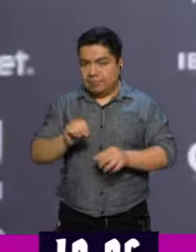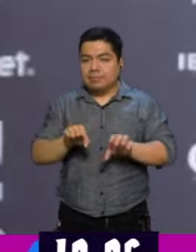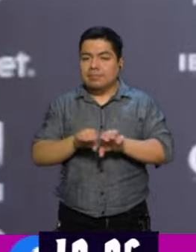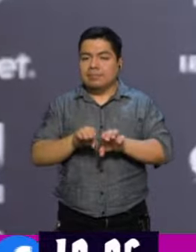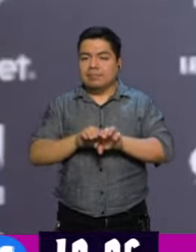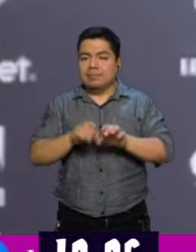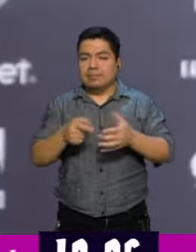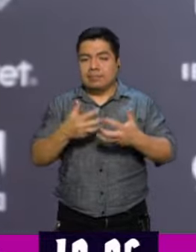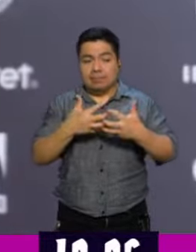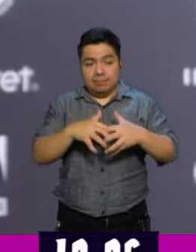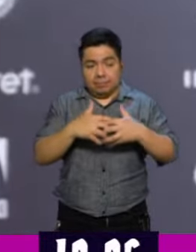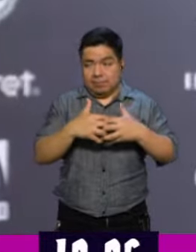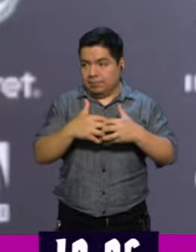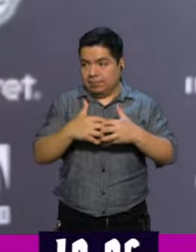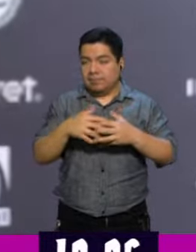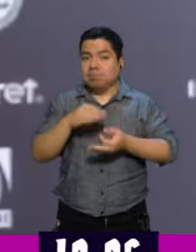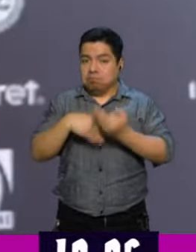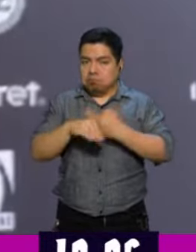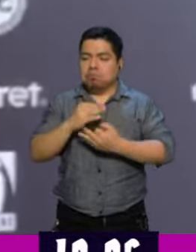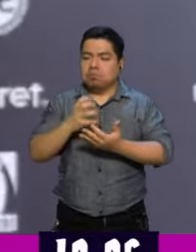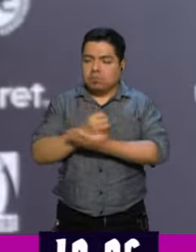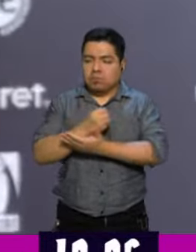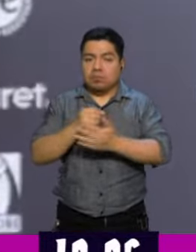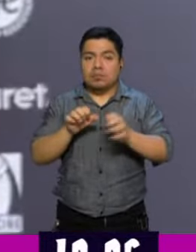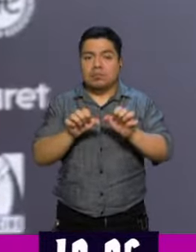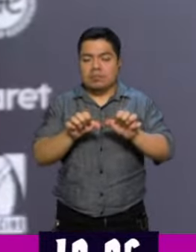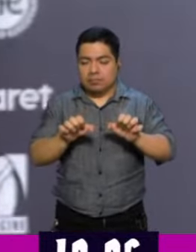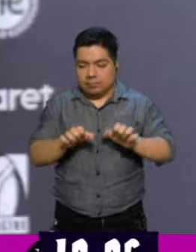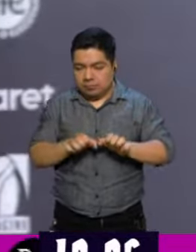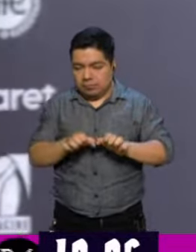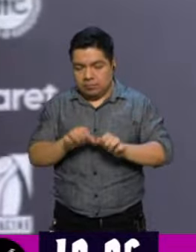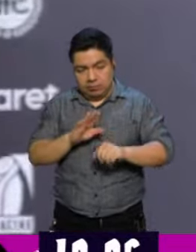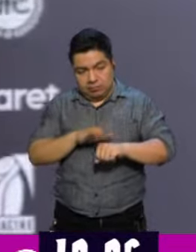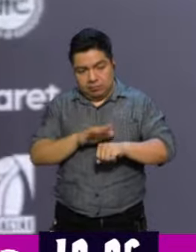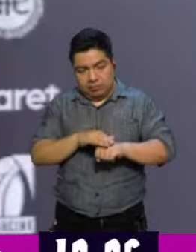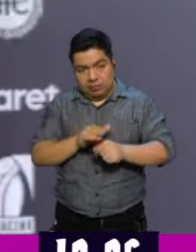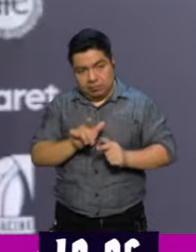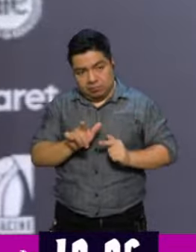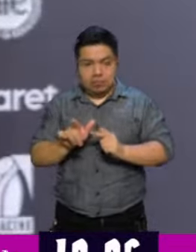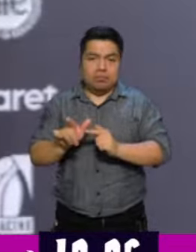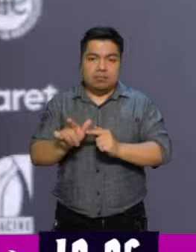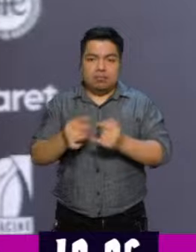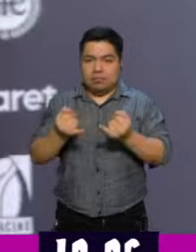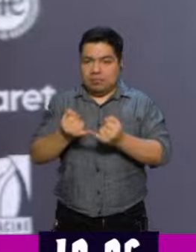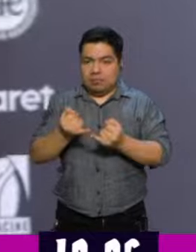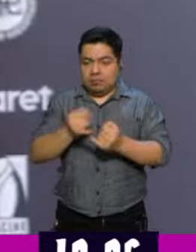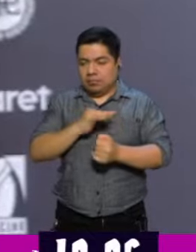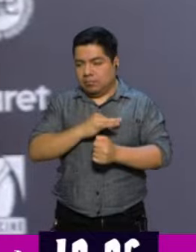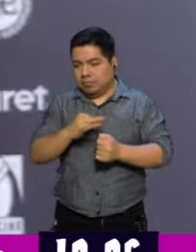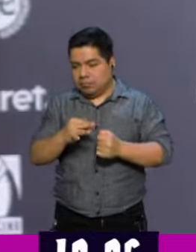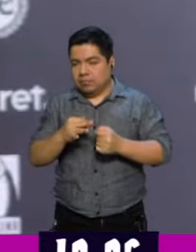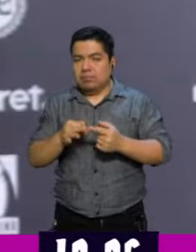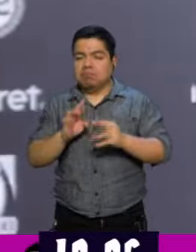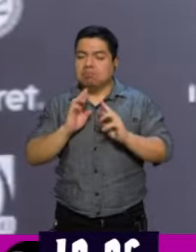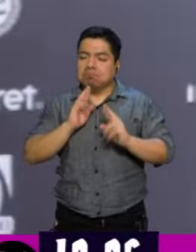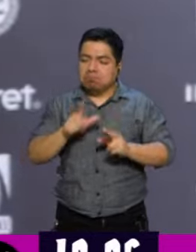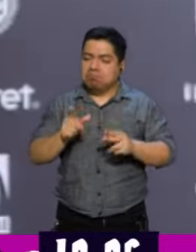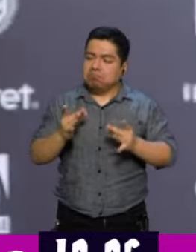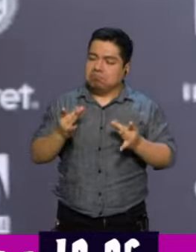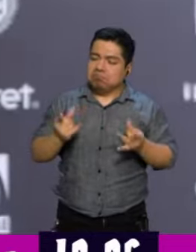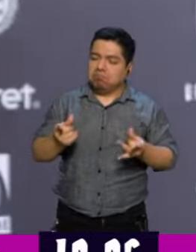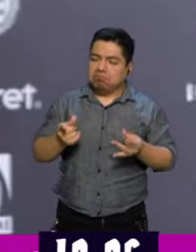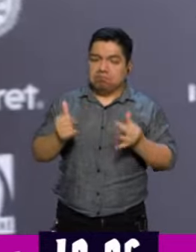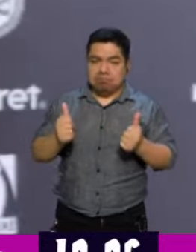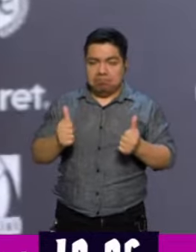hacer industria, de cómo haciendo equipo no solamente hacemos más, sino también podemos producir con una mejor calidad